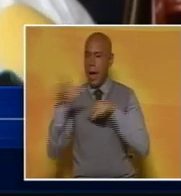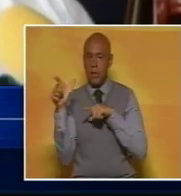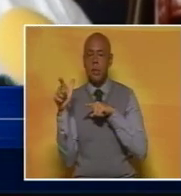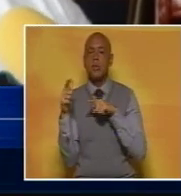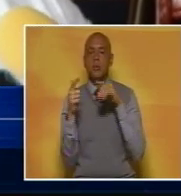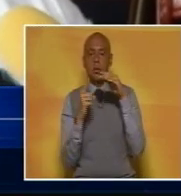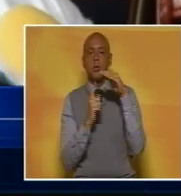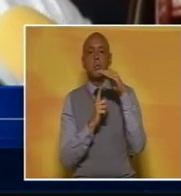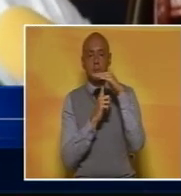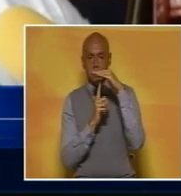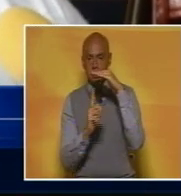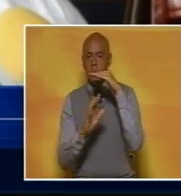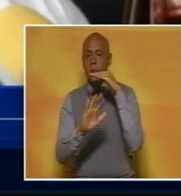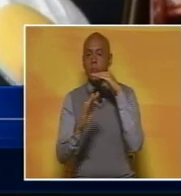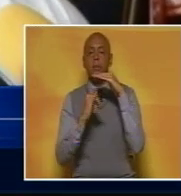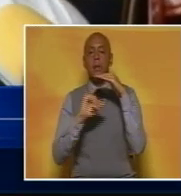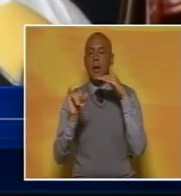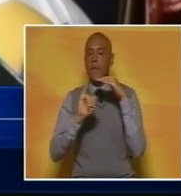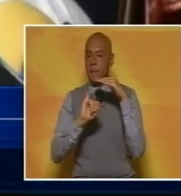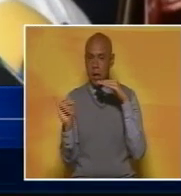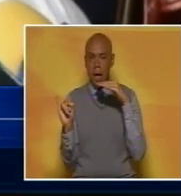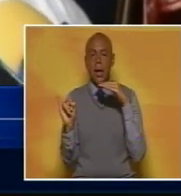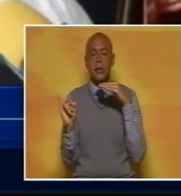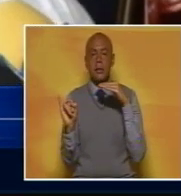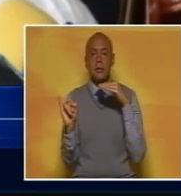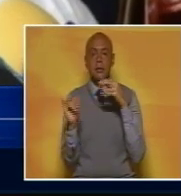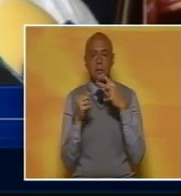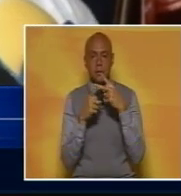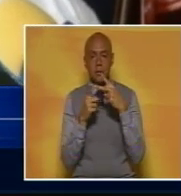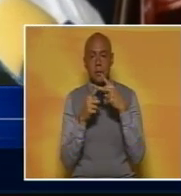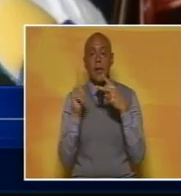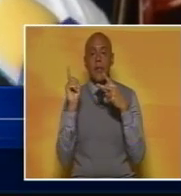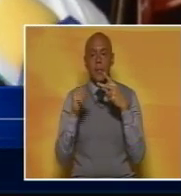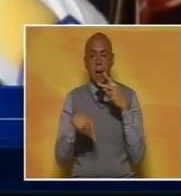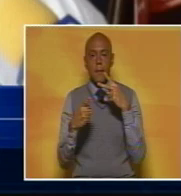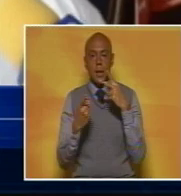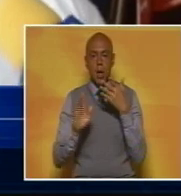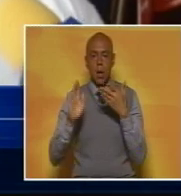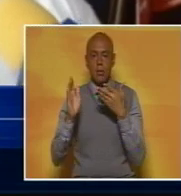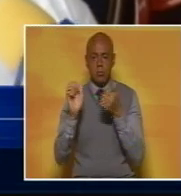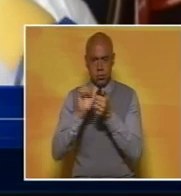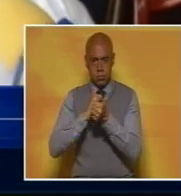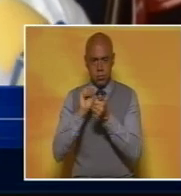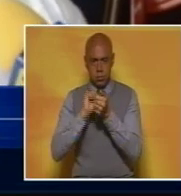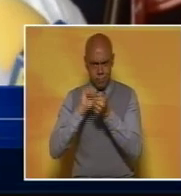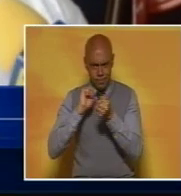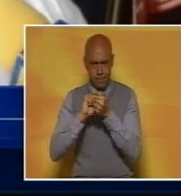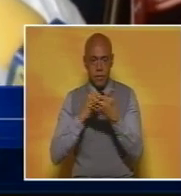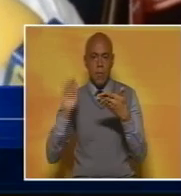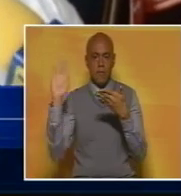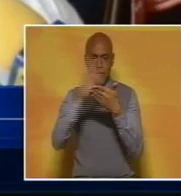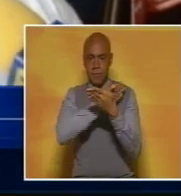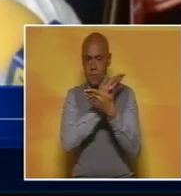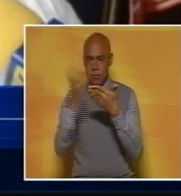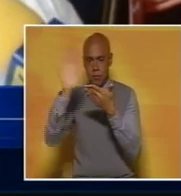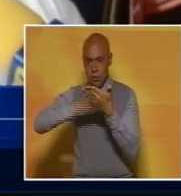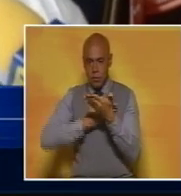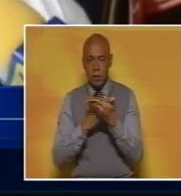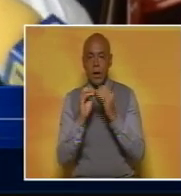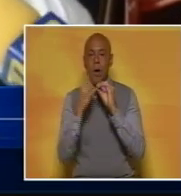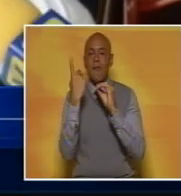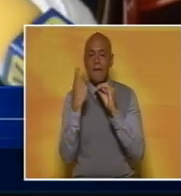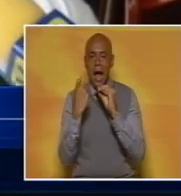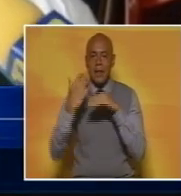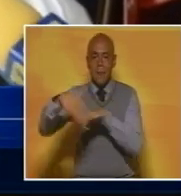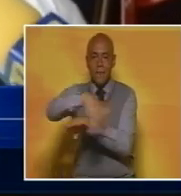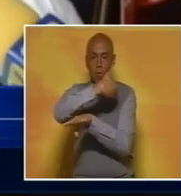estamos finalizando el área, o finalizamos, mejor dicho, el área de frisos internos, falta solo algunos frisos